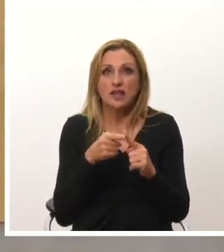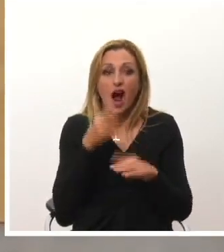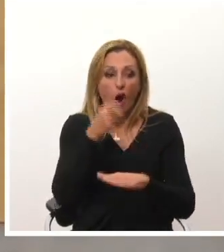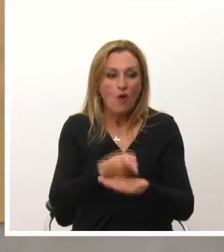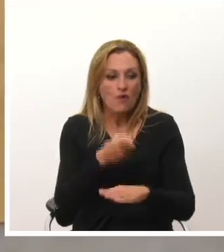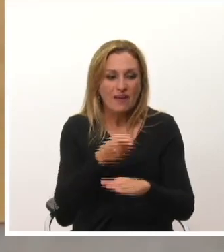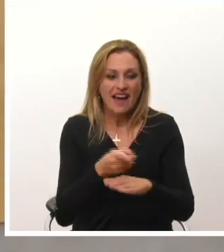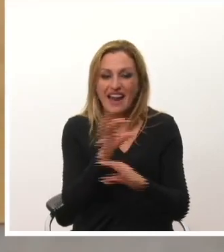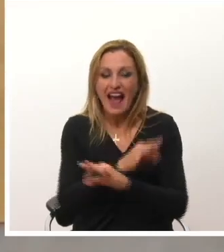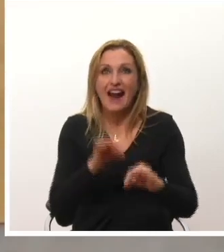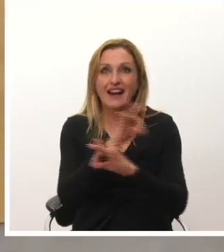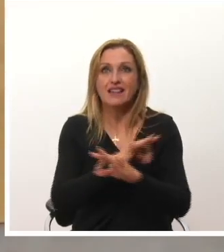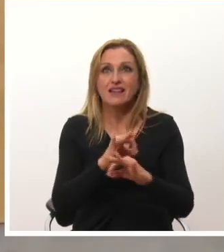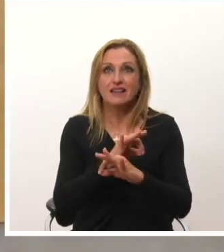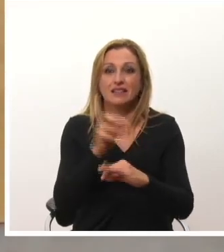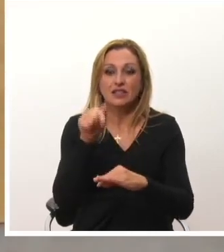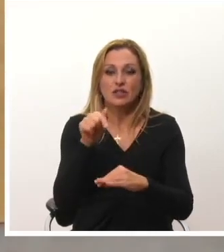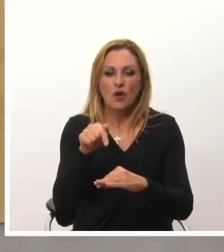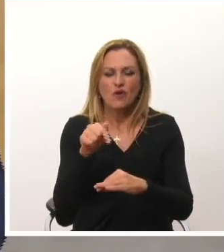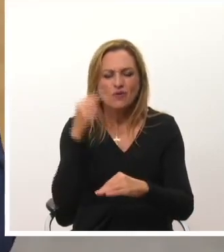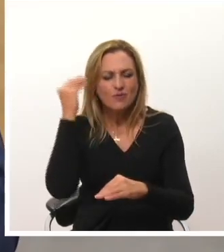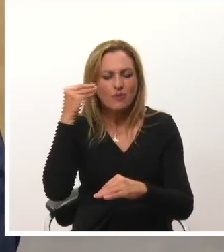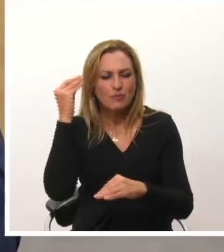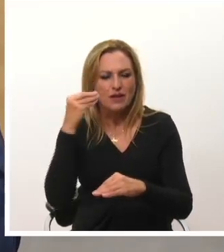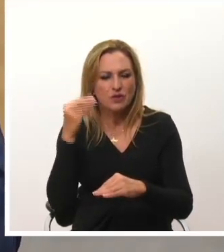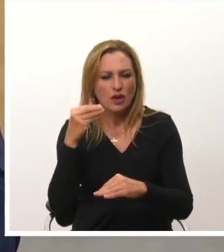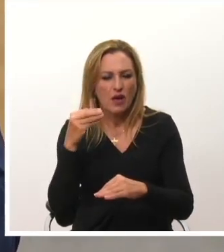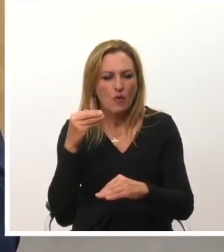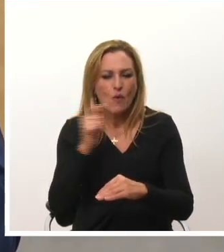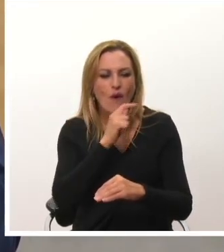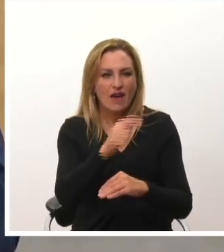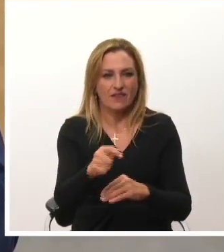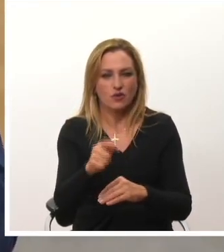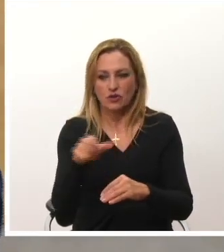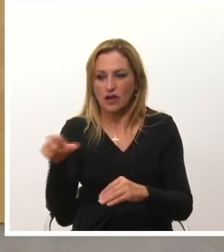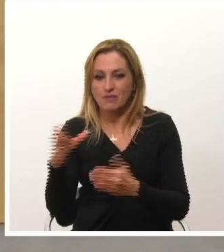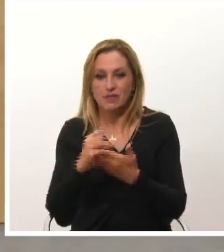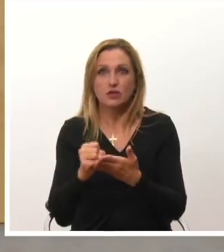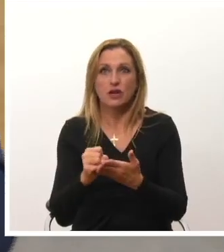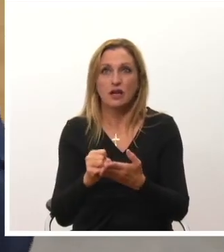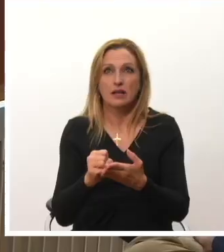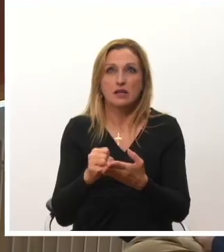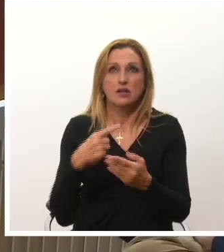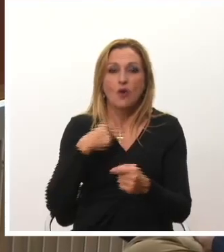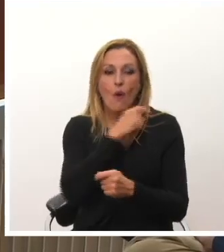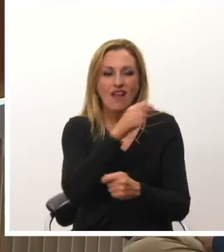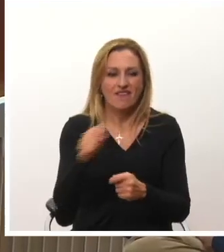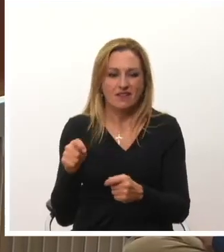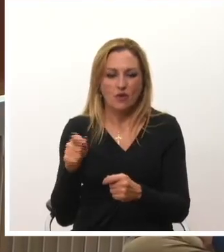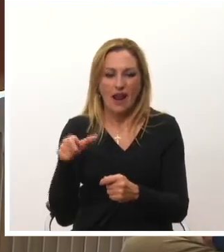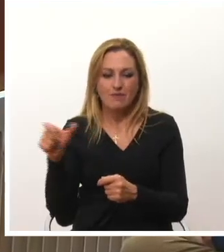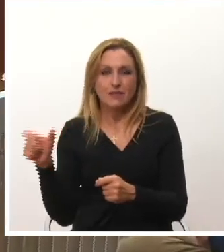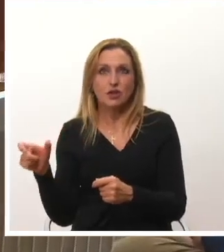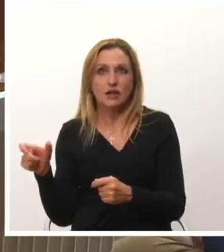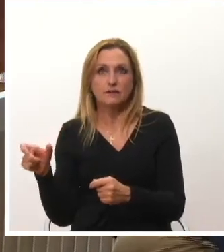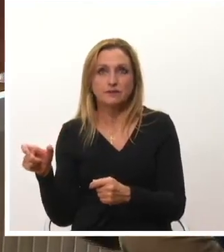a usarlo a mí me parece que lo que usted ha realizado es un aviso navegantes a mí me parece que usted avisado un aviso a navegar